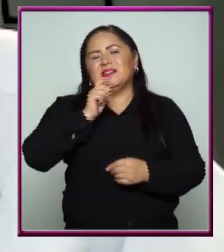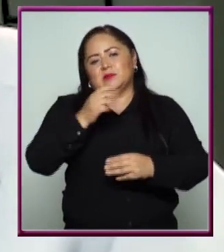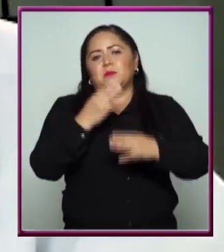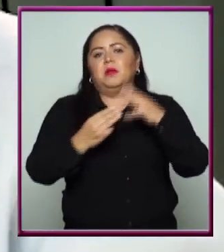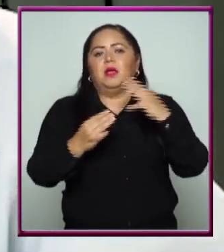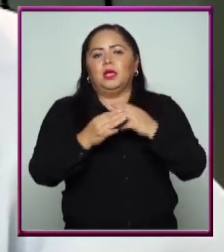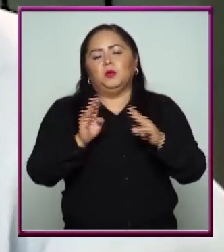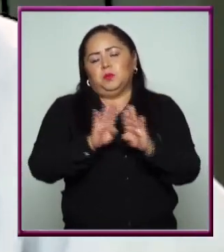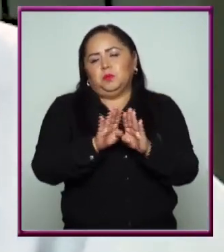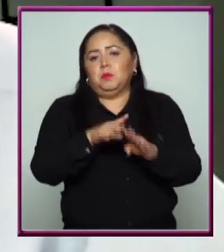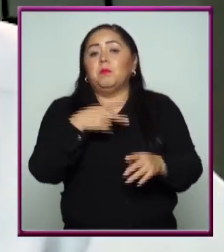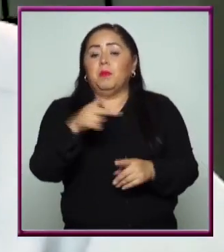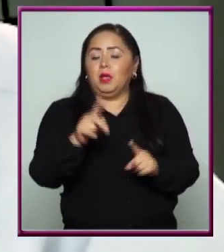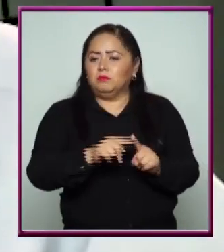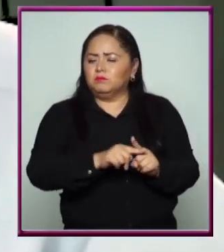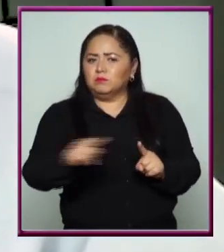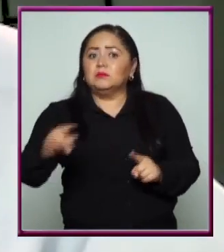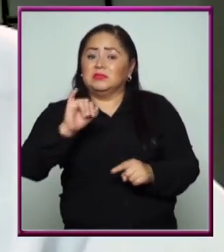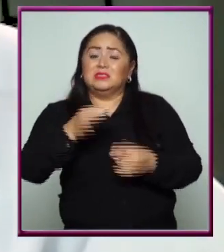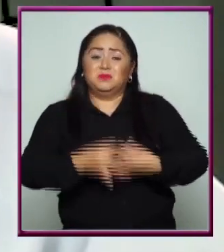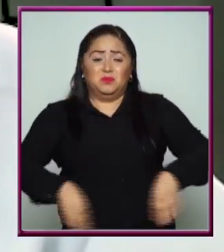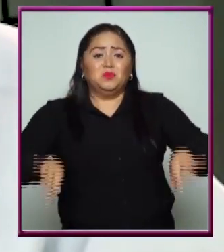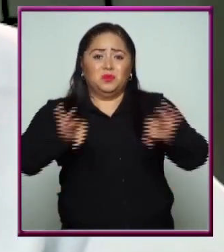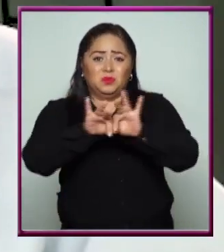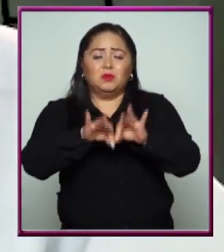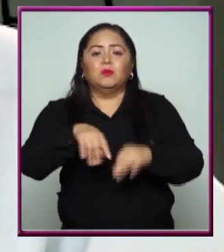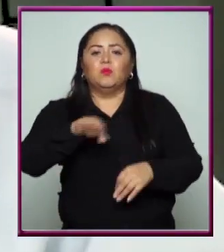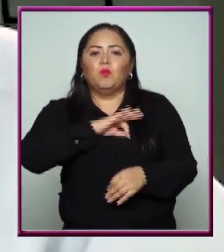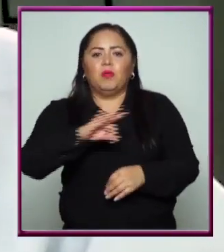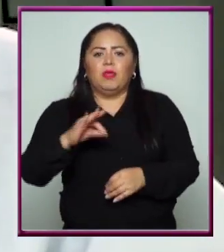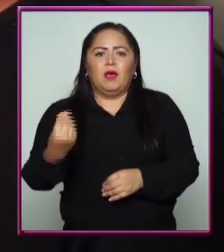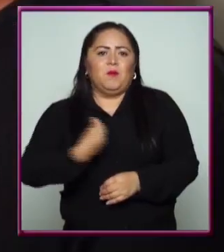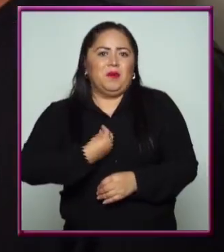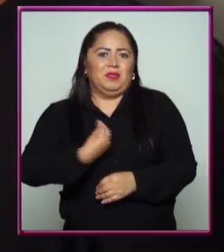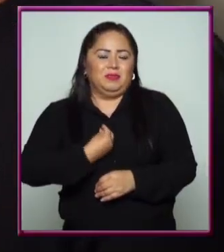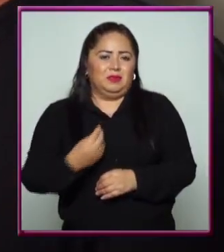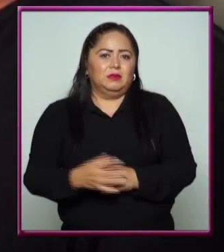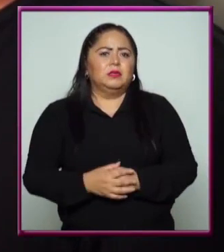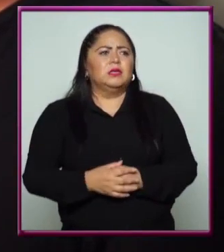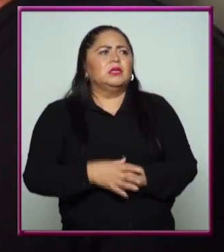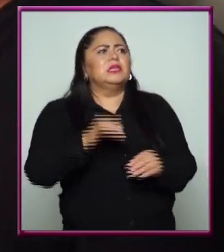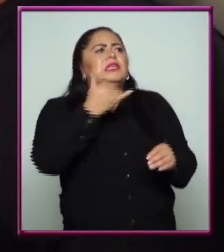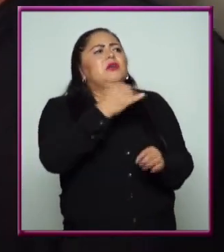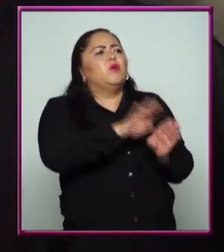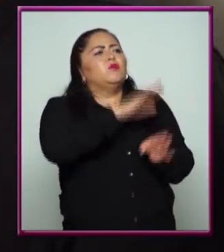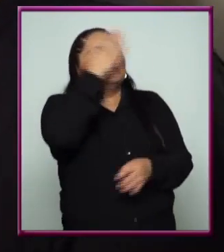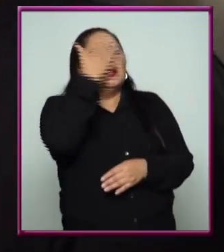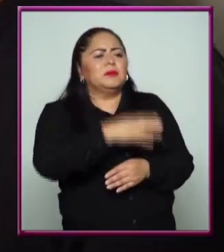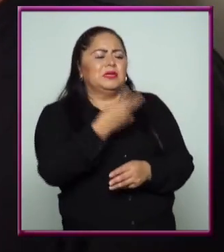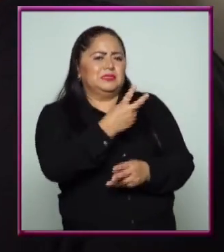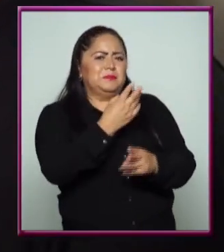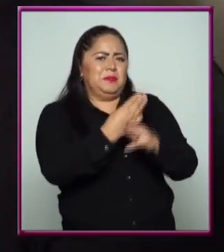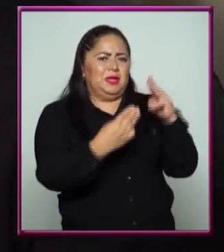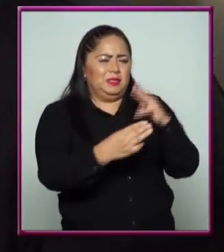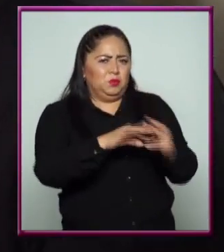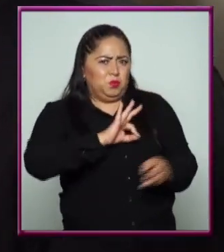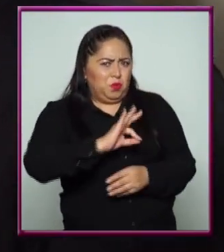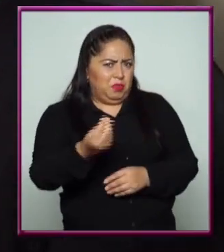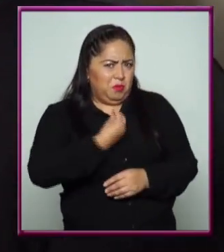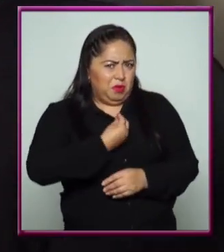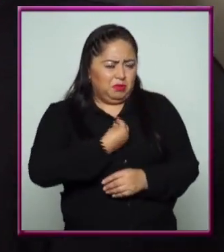material muy diluido, pues es importante que pueda soportarlo. ¿Y cómo sabemos que estos materiales